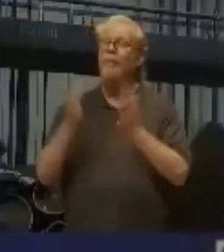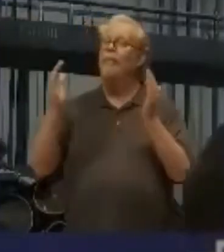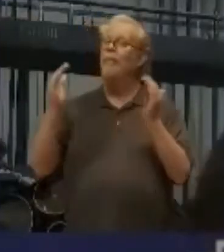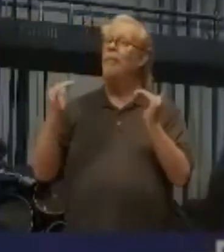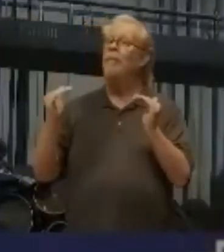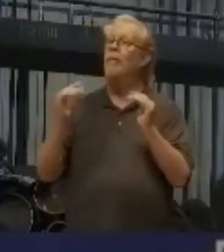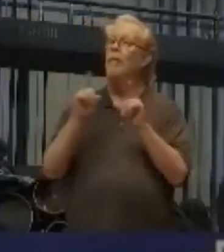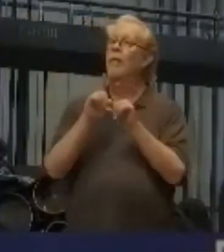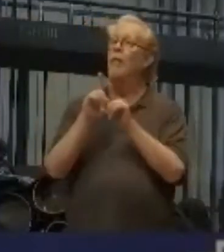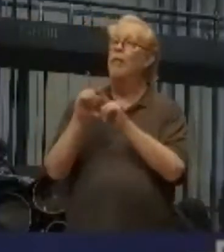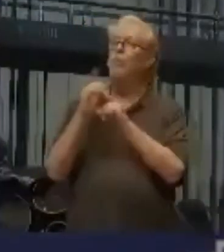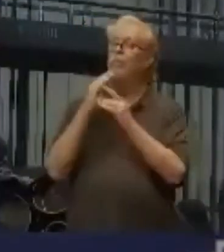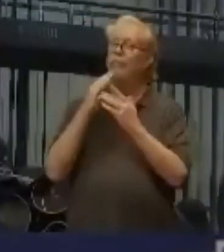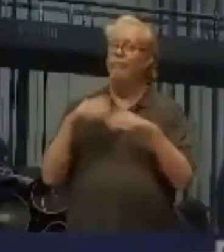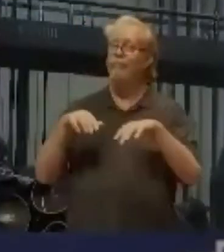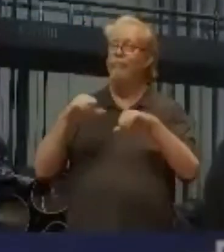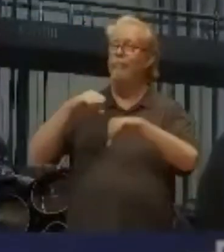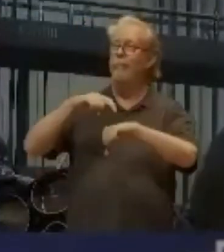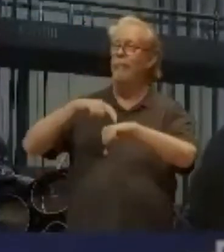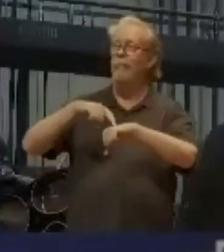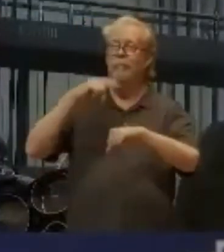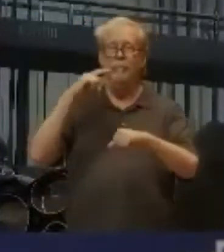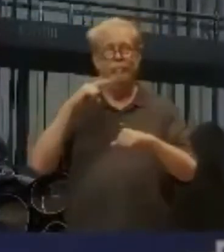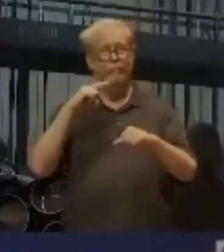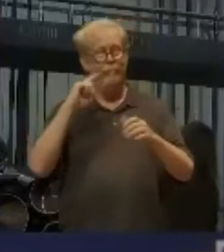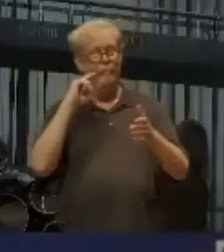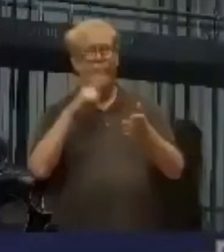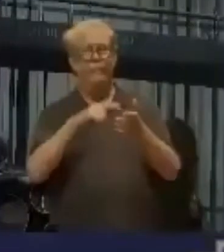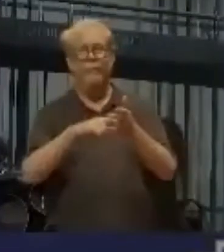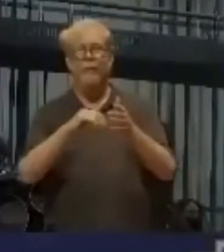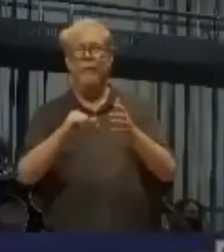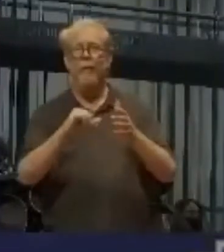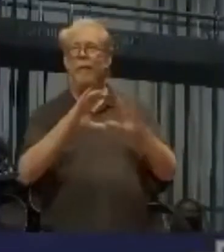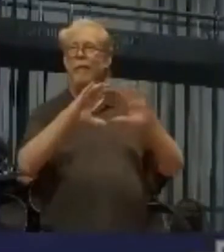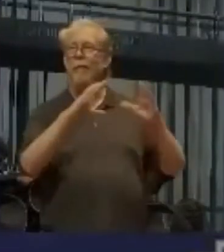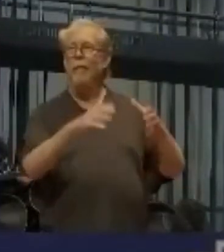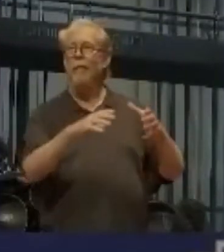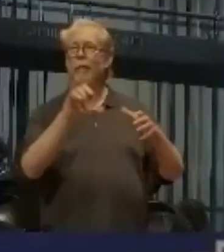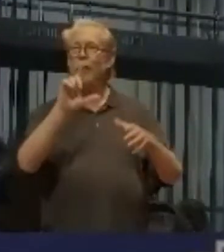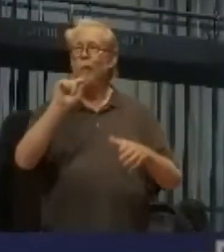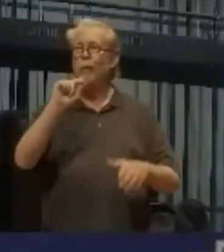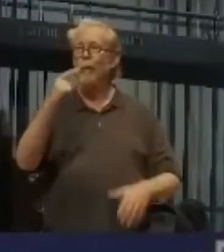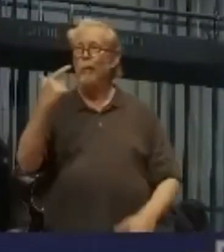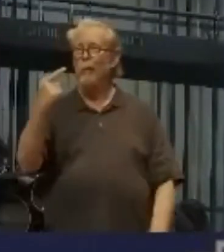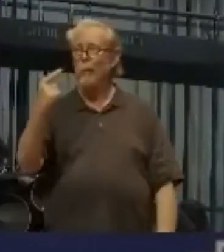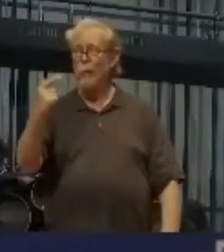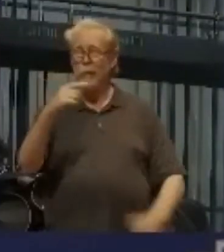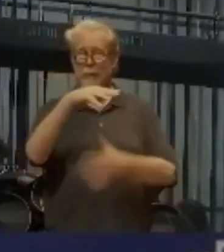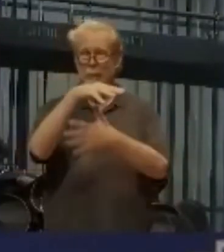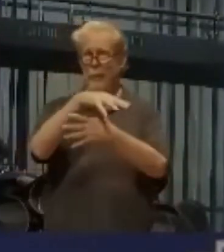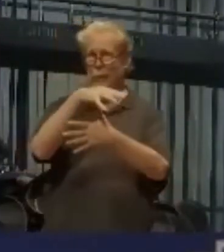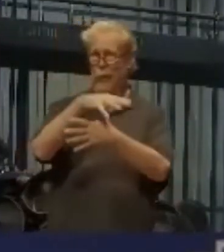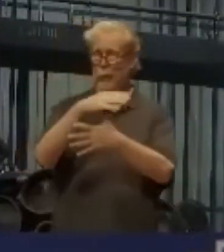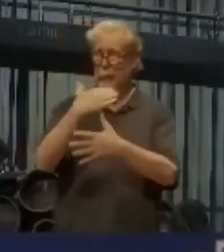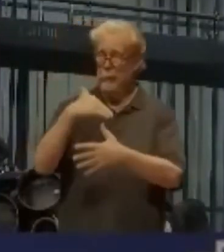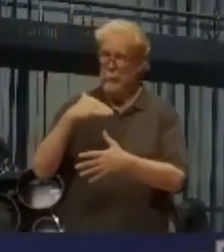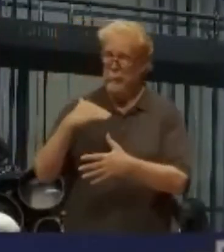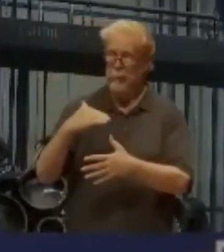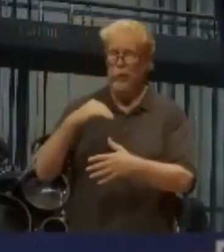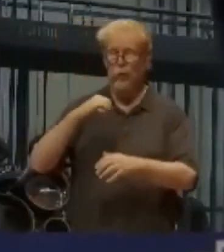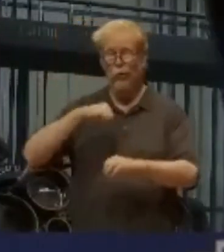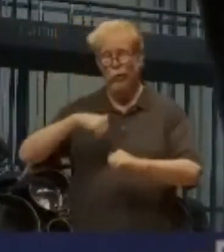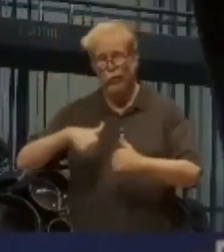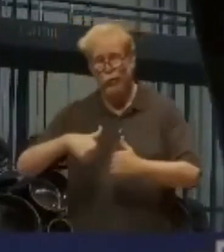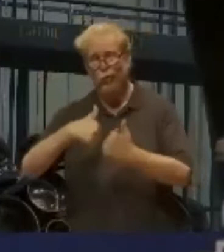Quiero también tomarme el tiempo para reconocer a la clase del 2021 de Burbank, los seniors de